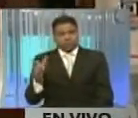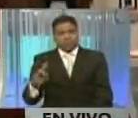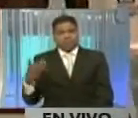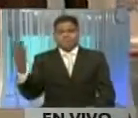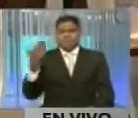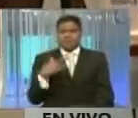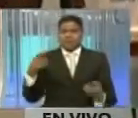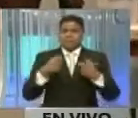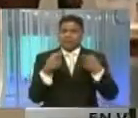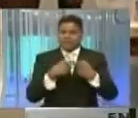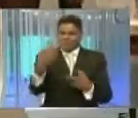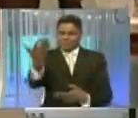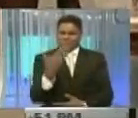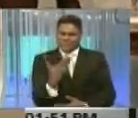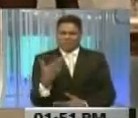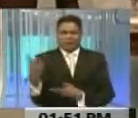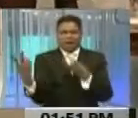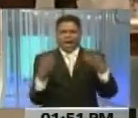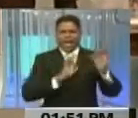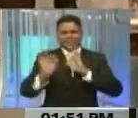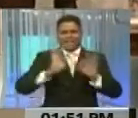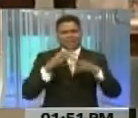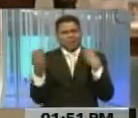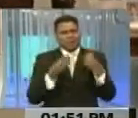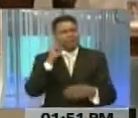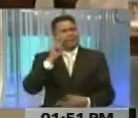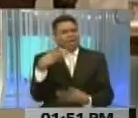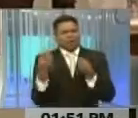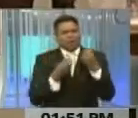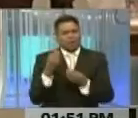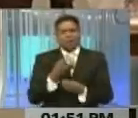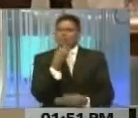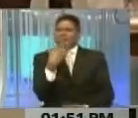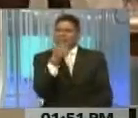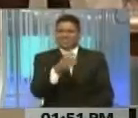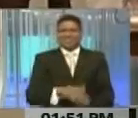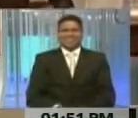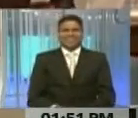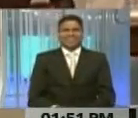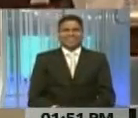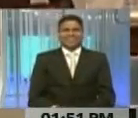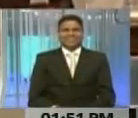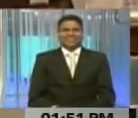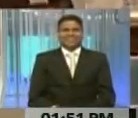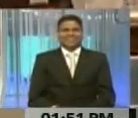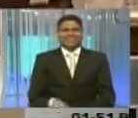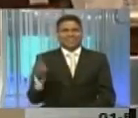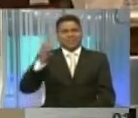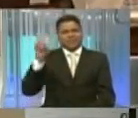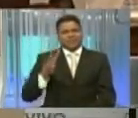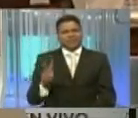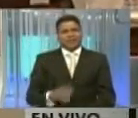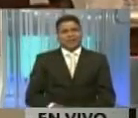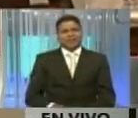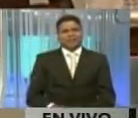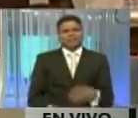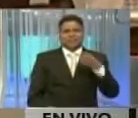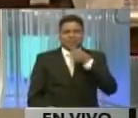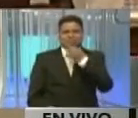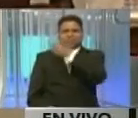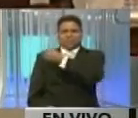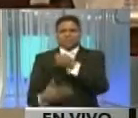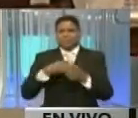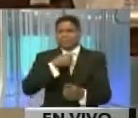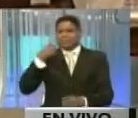a Ciudad Teatro para que vean cómo es que se bate el cobre en el panorama teatral venezolano de estos días. Dejo con ustedes a nuestro